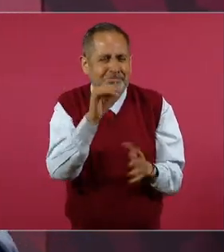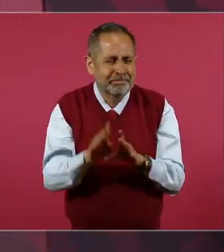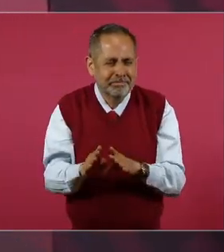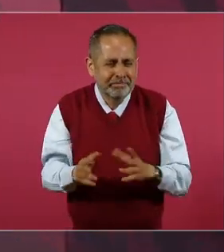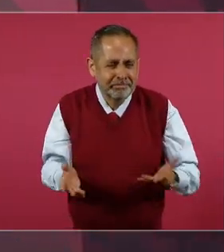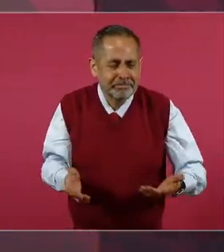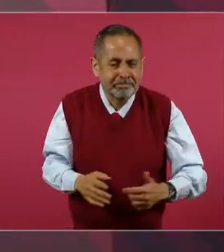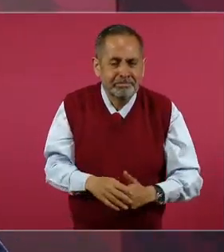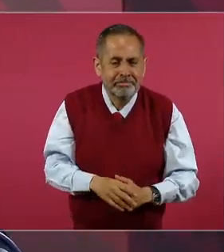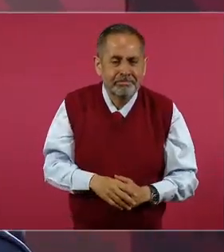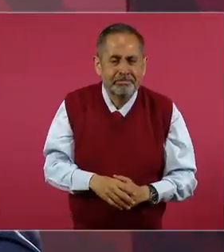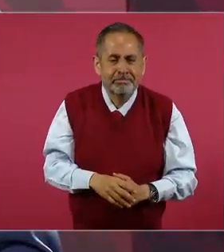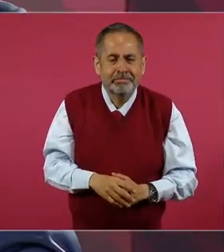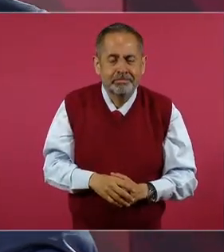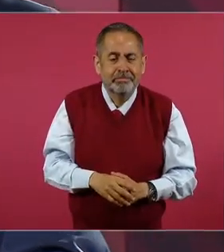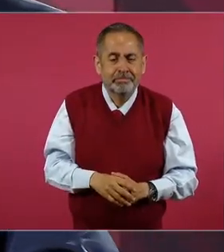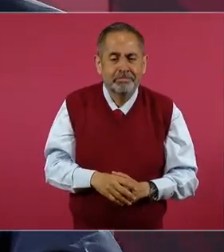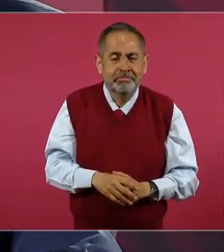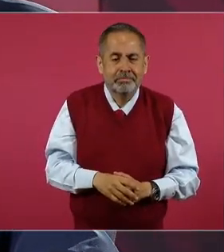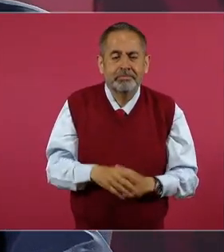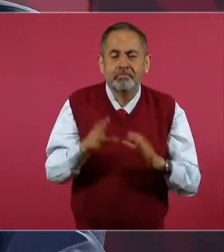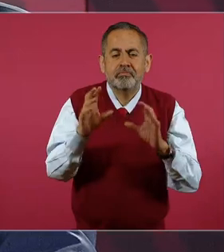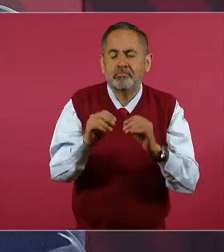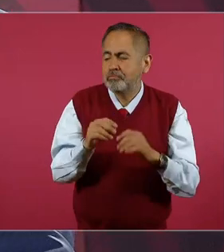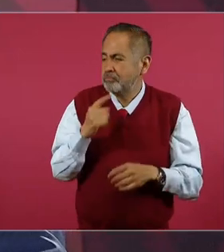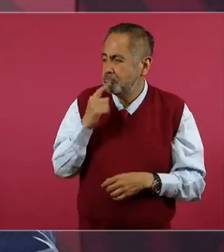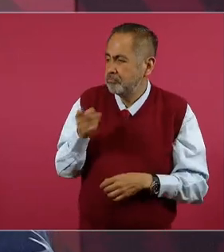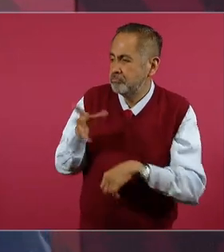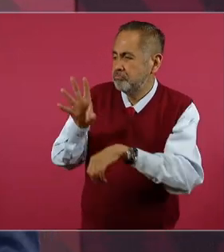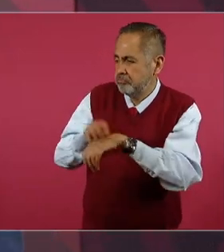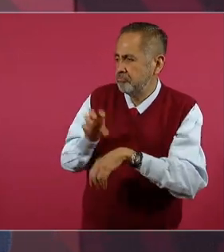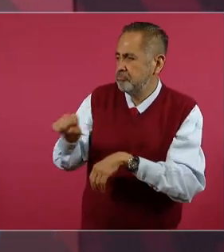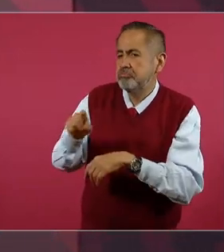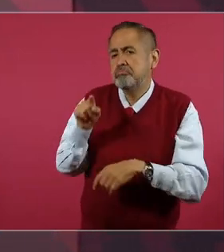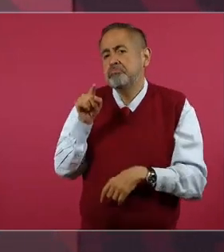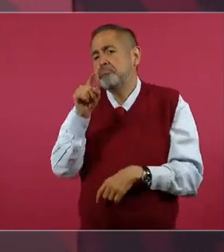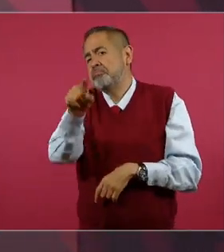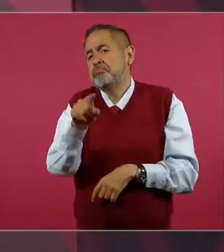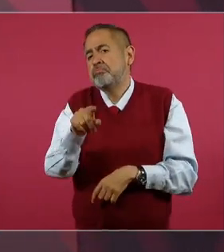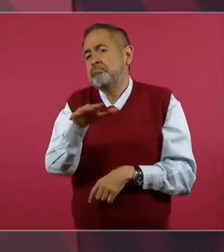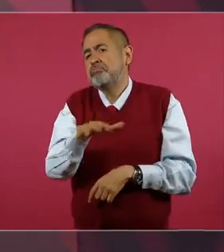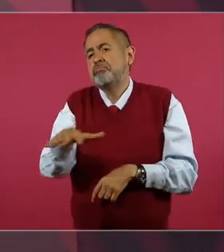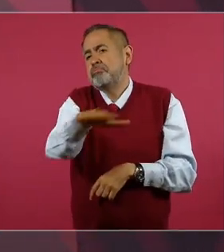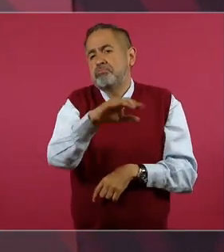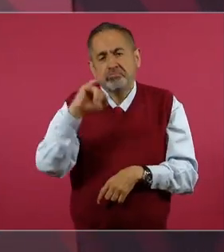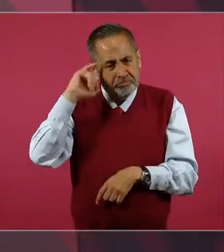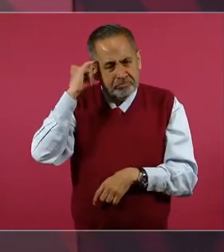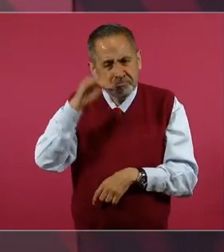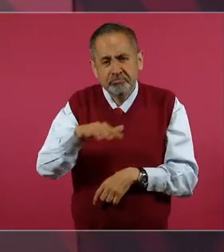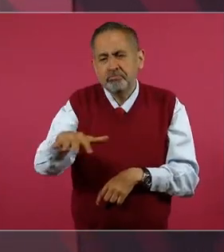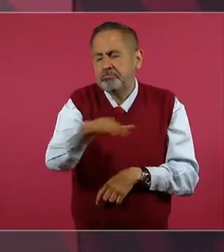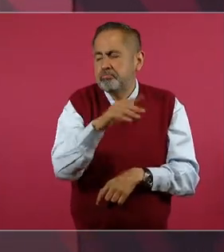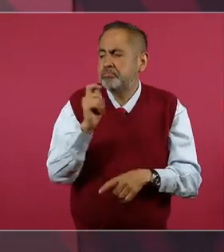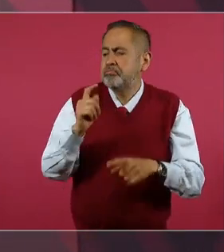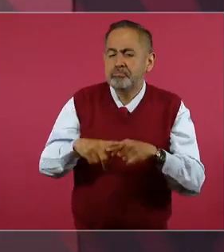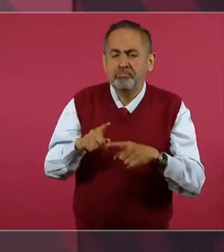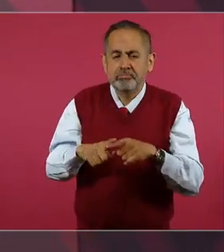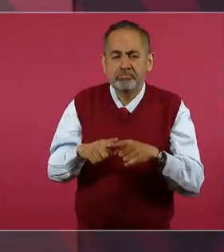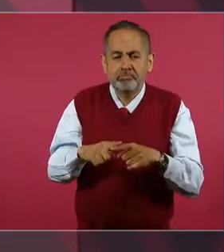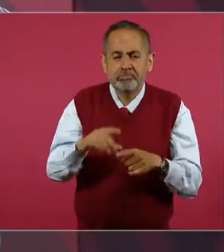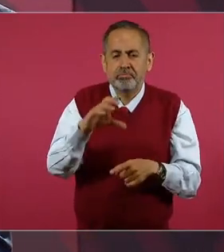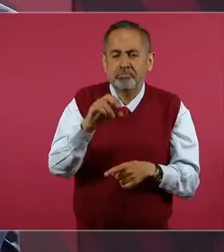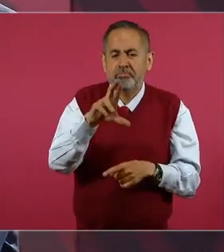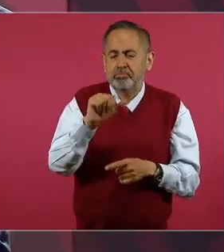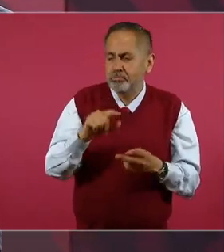en la región de indígena de los coras, de